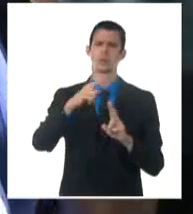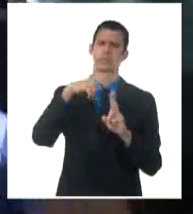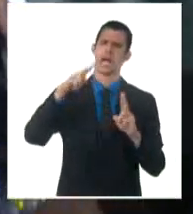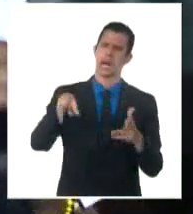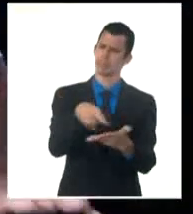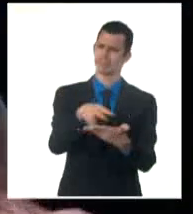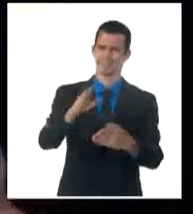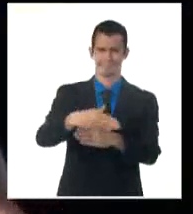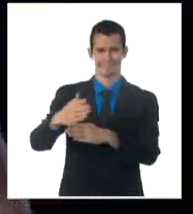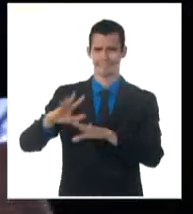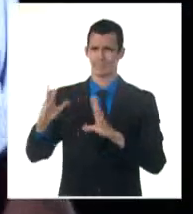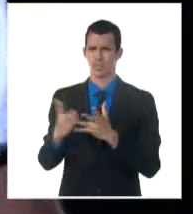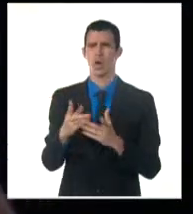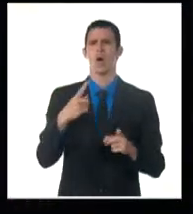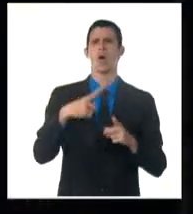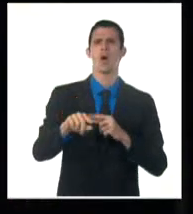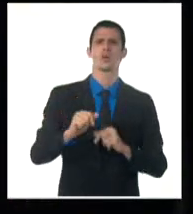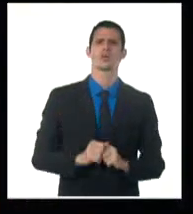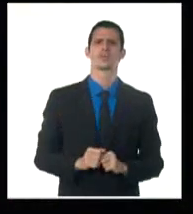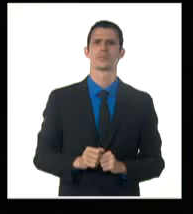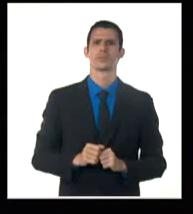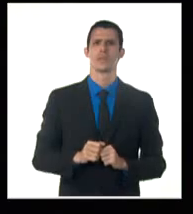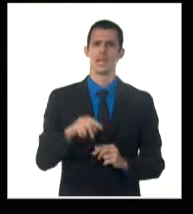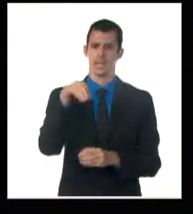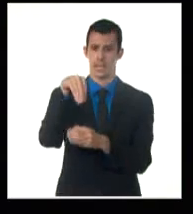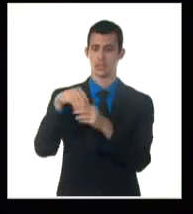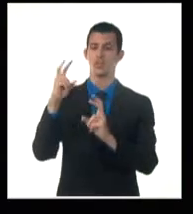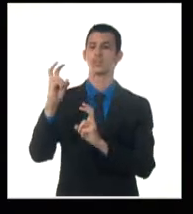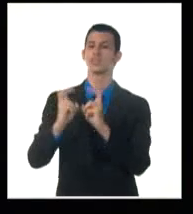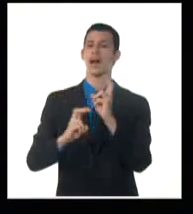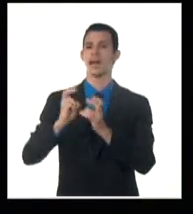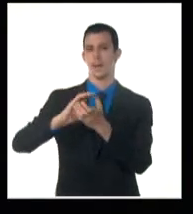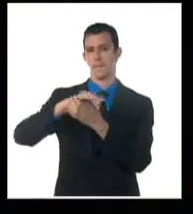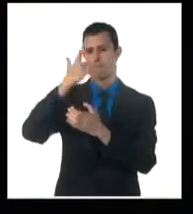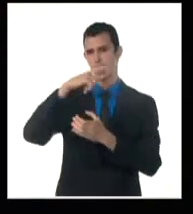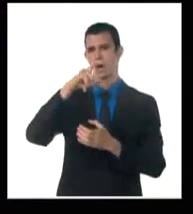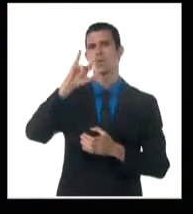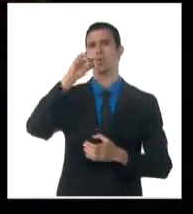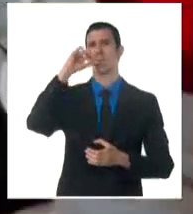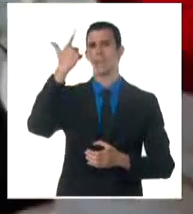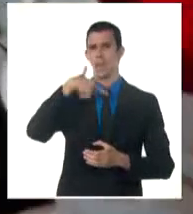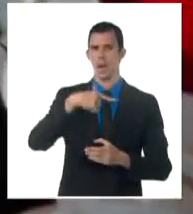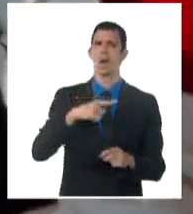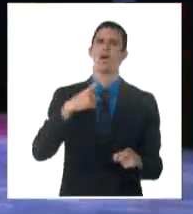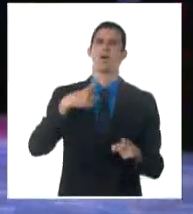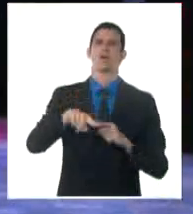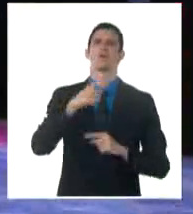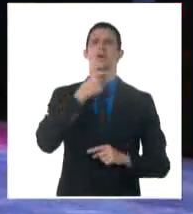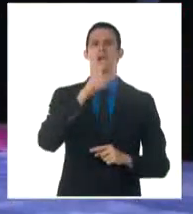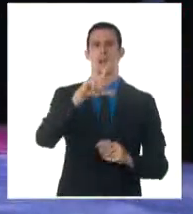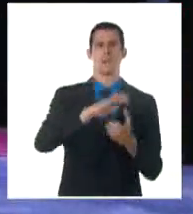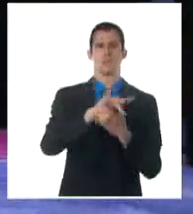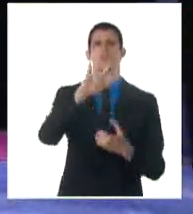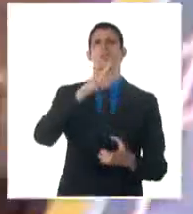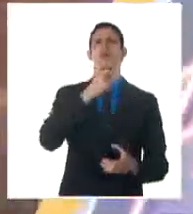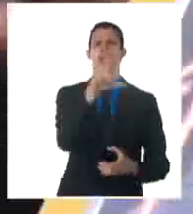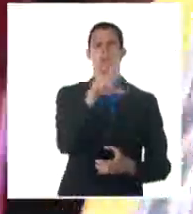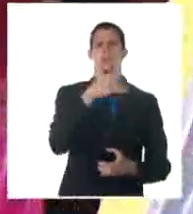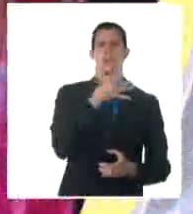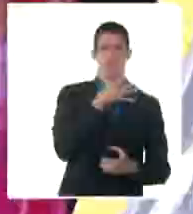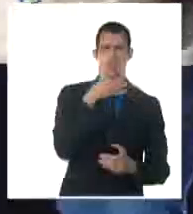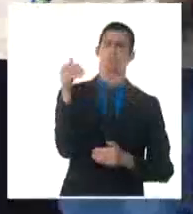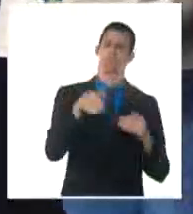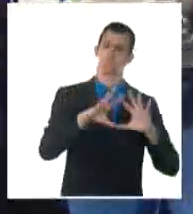Estudio Teatral Macubá y el proyecto artístico pedagógico El Muelle se incluyeron en el espectáculo. En la ocasión